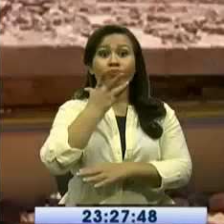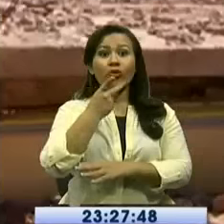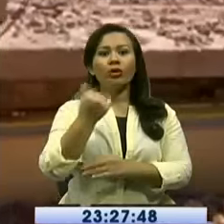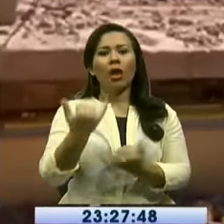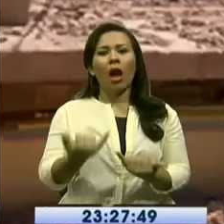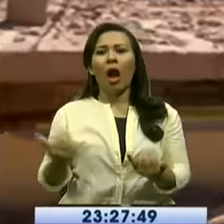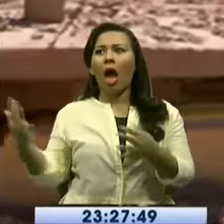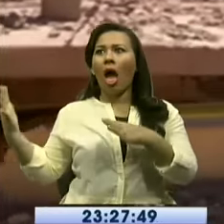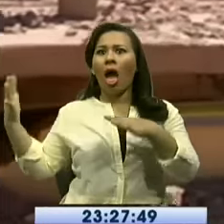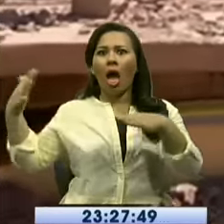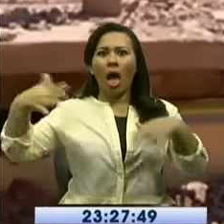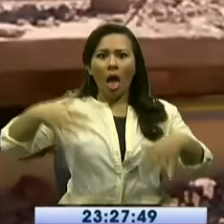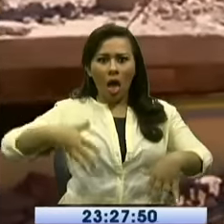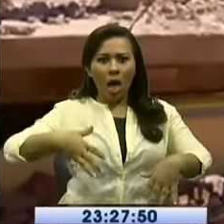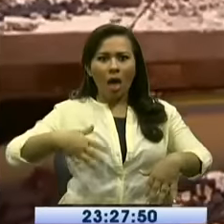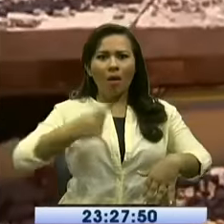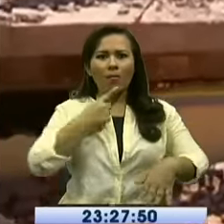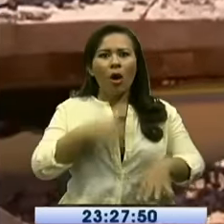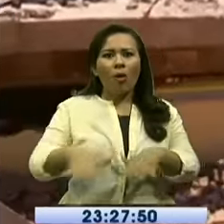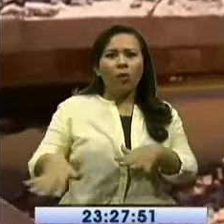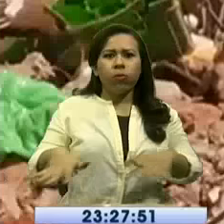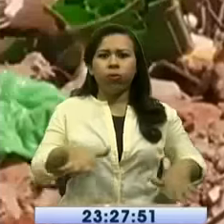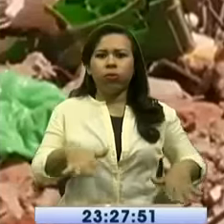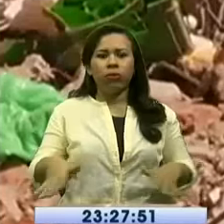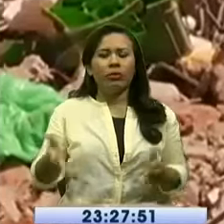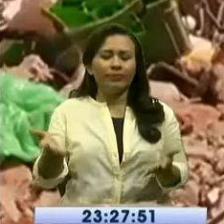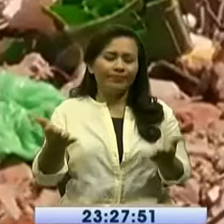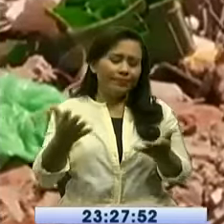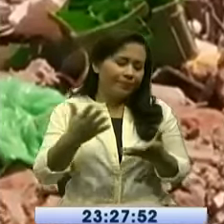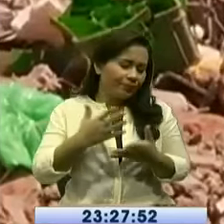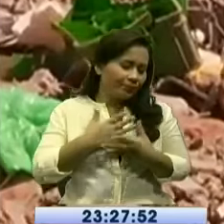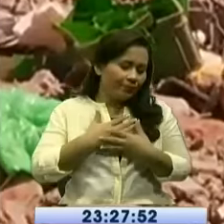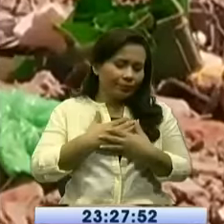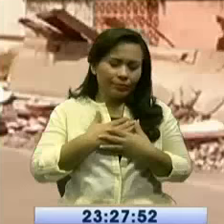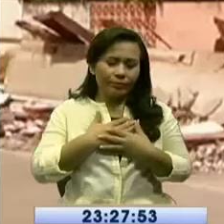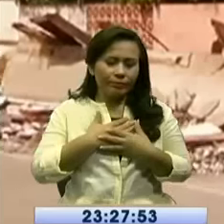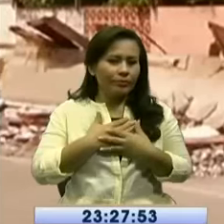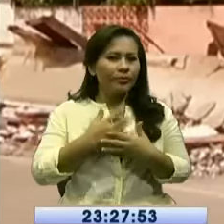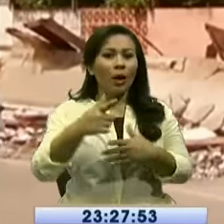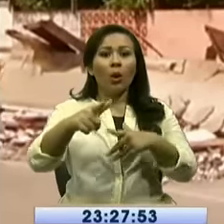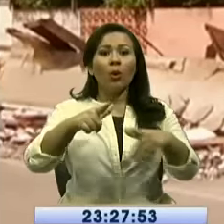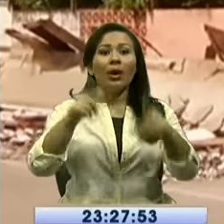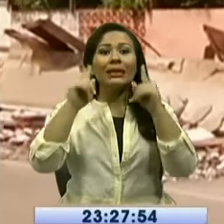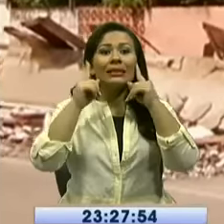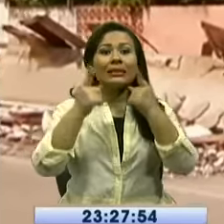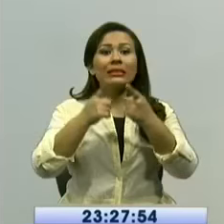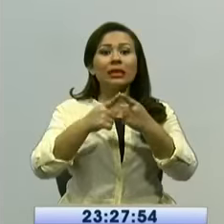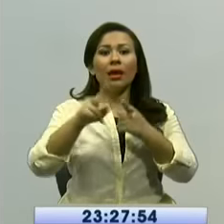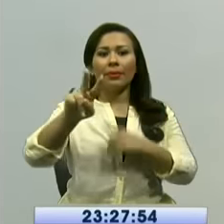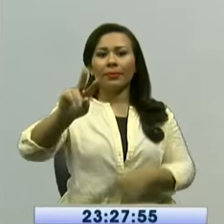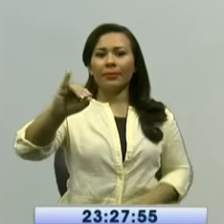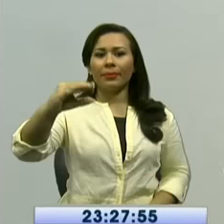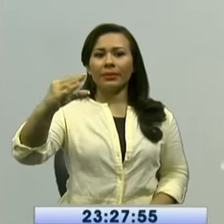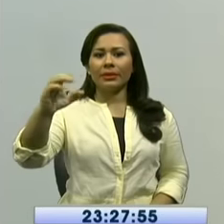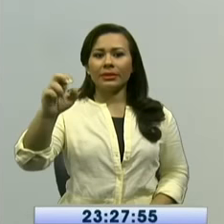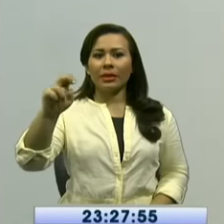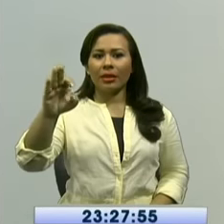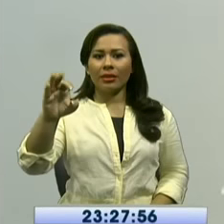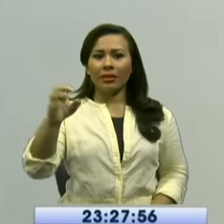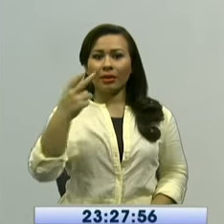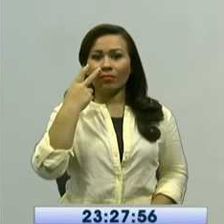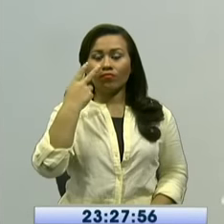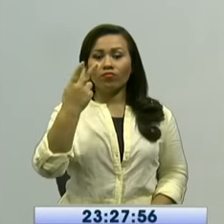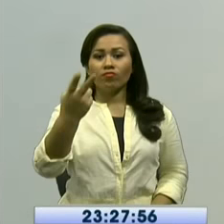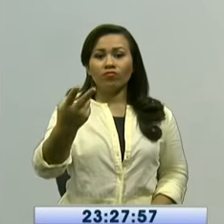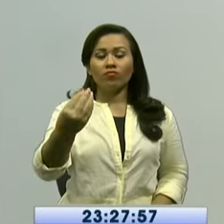mundo por una tragedia descomunal. En San Vicente, con cámara de William Franco,